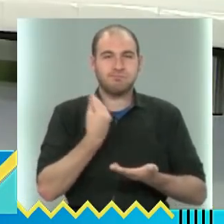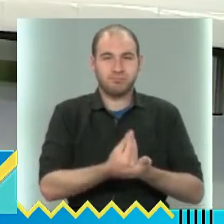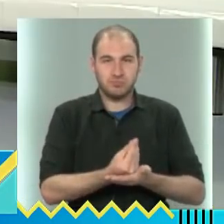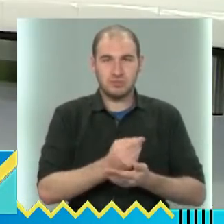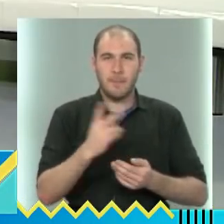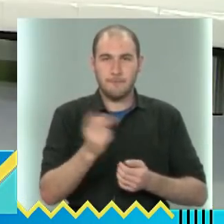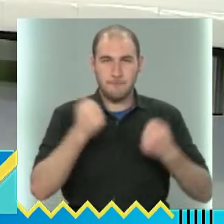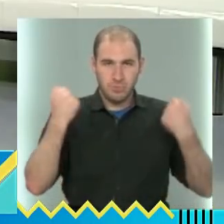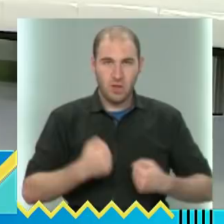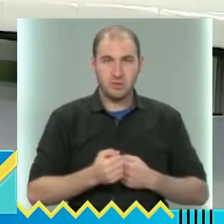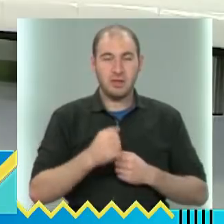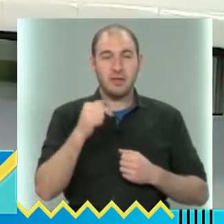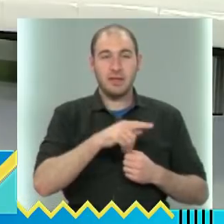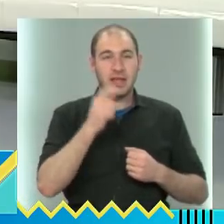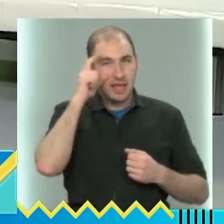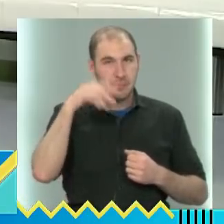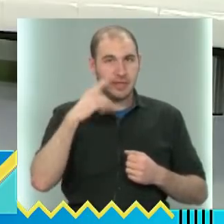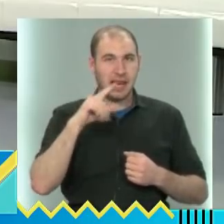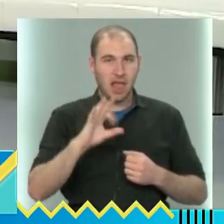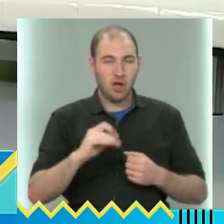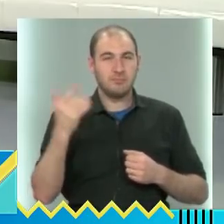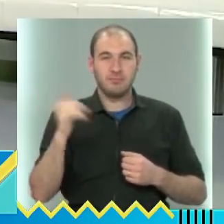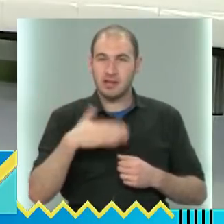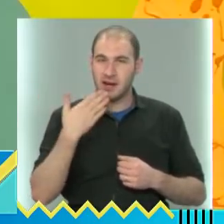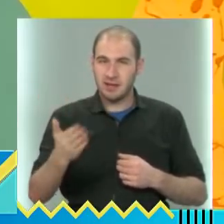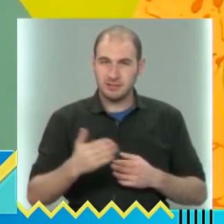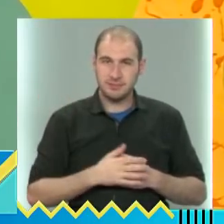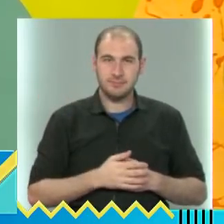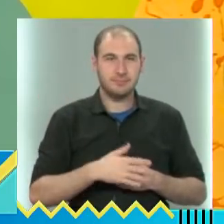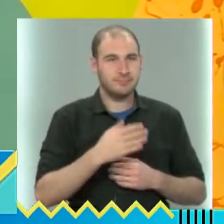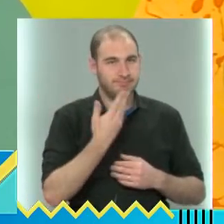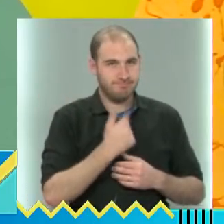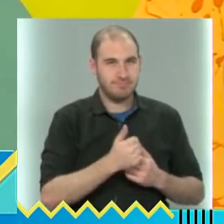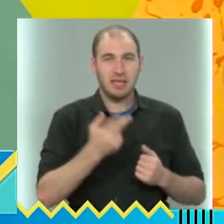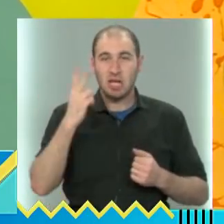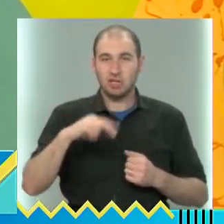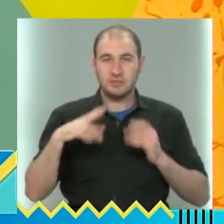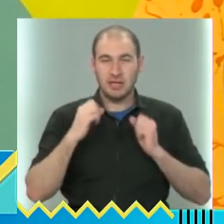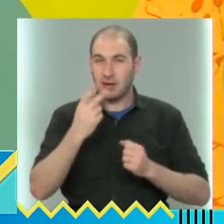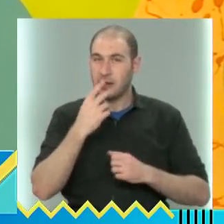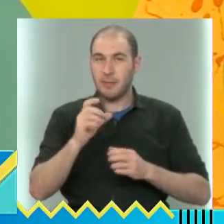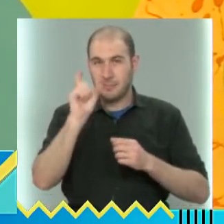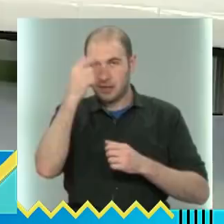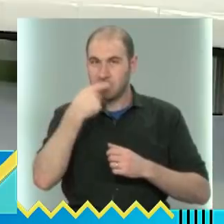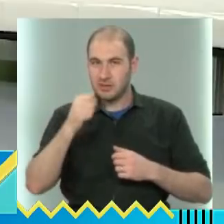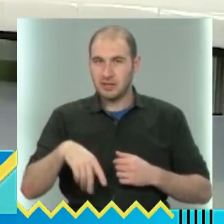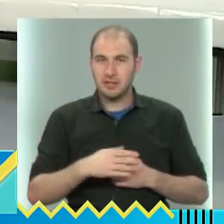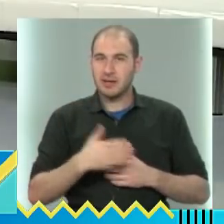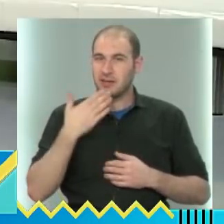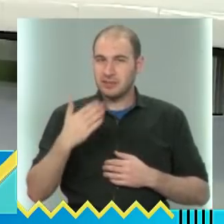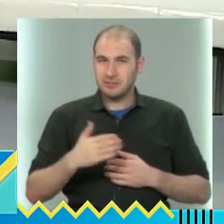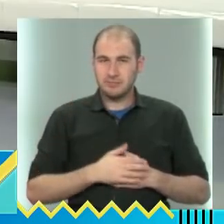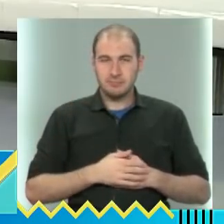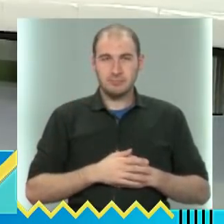esas dos posiciones. Está con nosotros Emilio Guiñazú. Muchísimas gracias, Emilio, por estar acá. Un gusto. Subsecretario de Energía y Minería de la provincia. Muchísimas